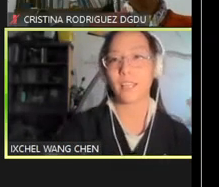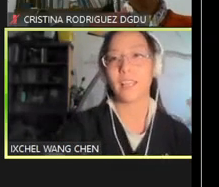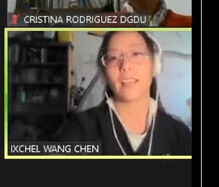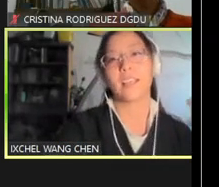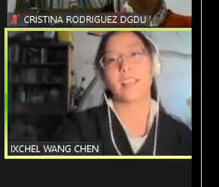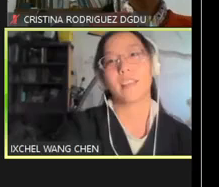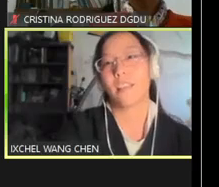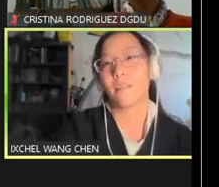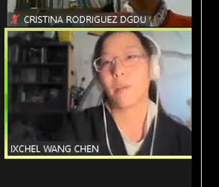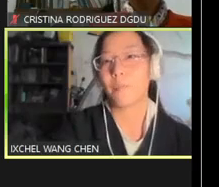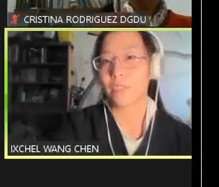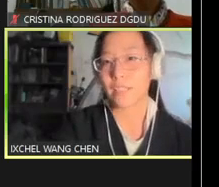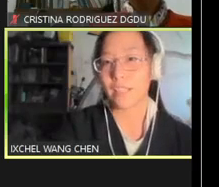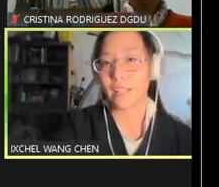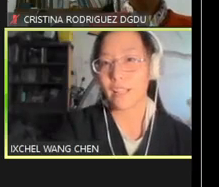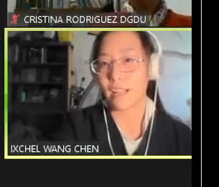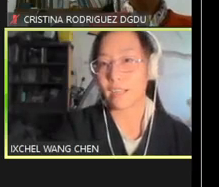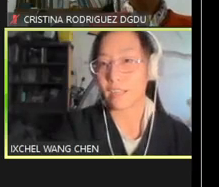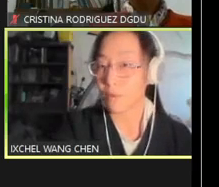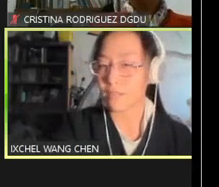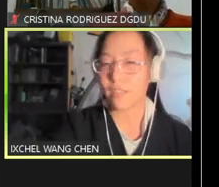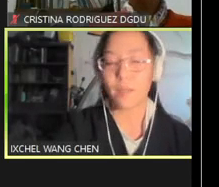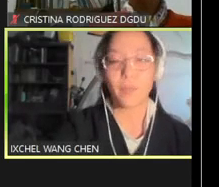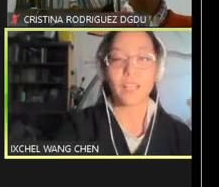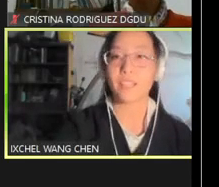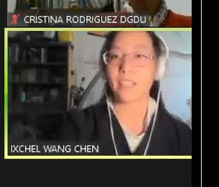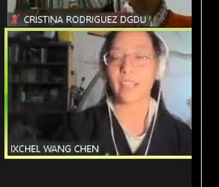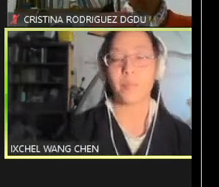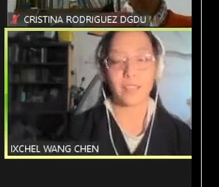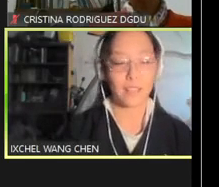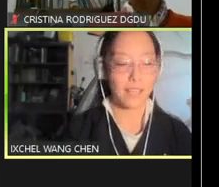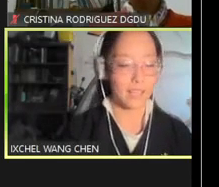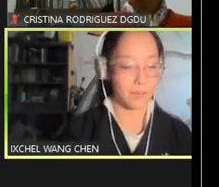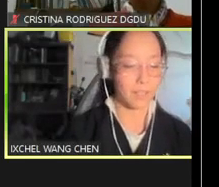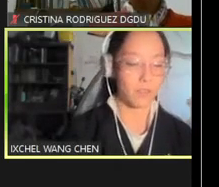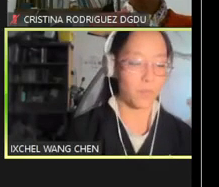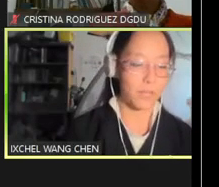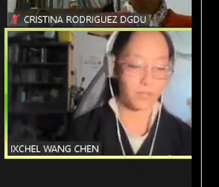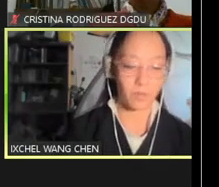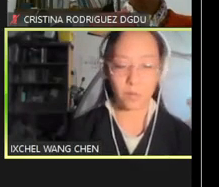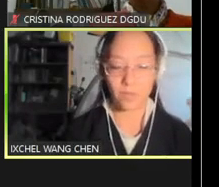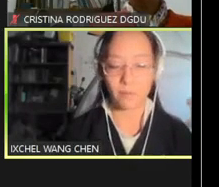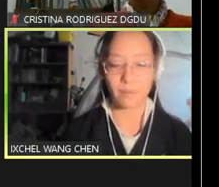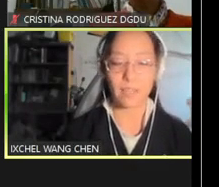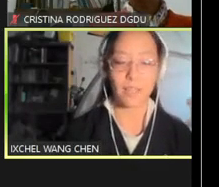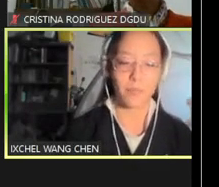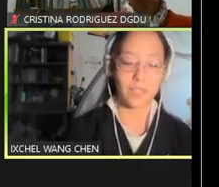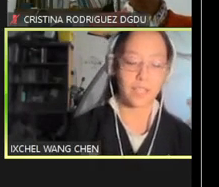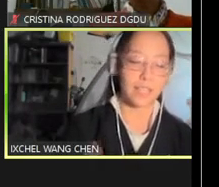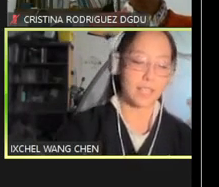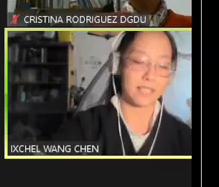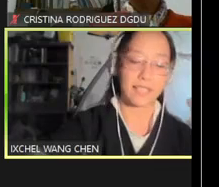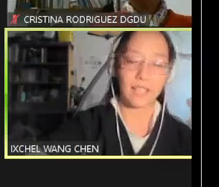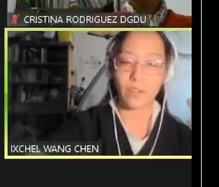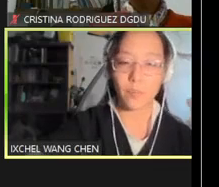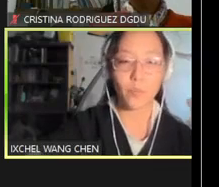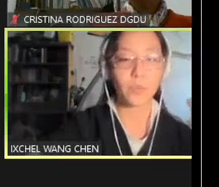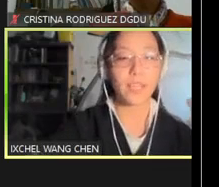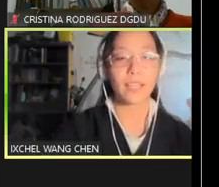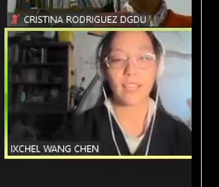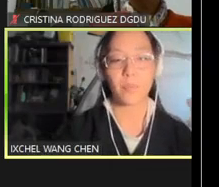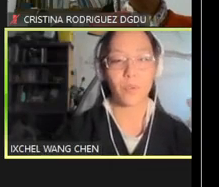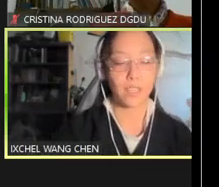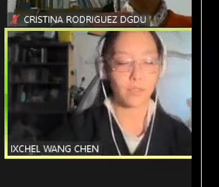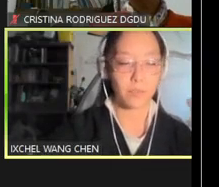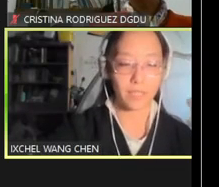contracciones. Vamos a hacer la reeducación de la marcha, que aprenda a caminar lo más normal posible. La marcha es de talón a